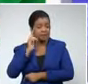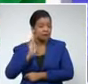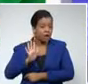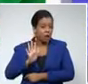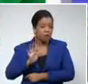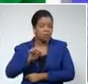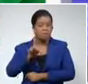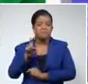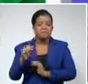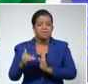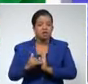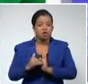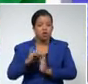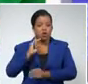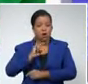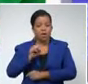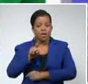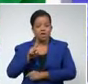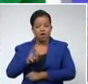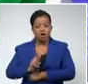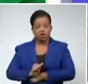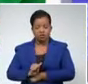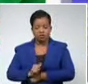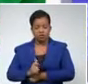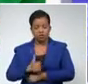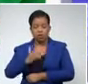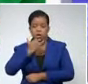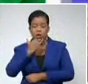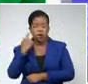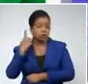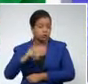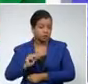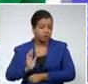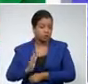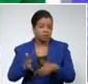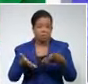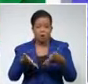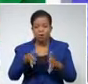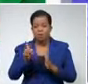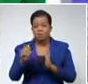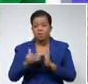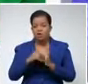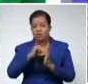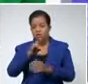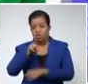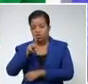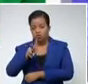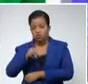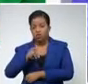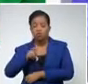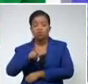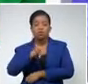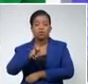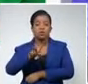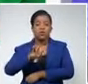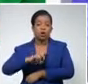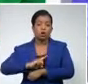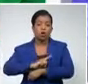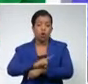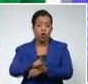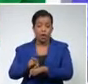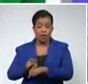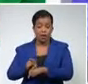1912, si no me equivoco, fallecidos en las últimas 24 horas, que es la cifra más